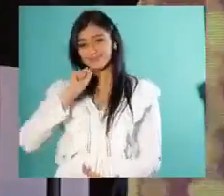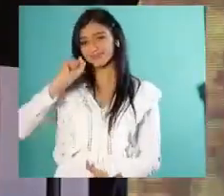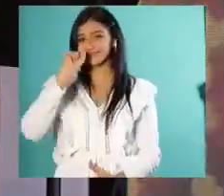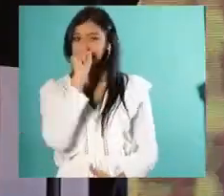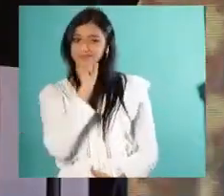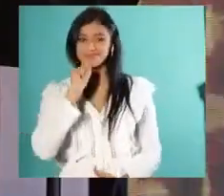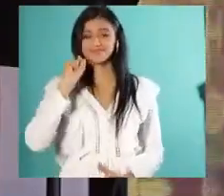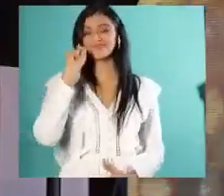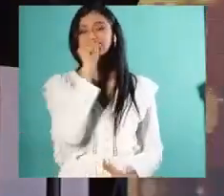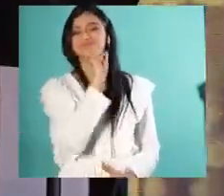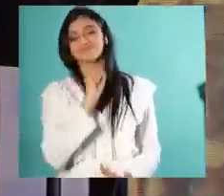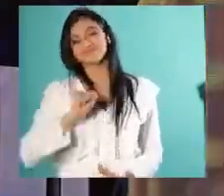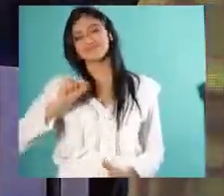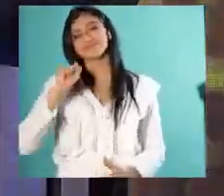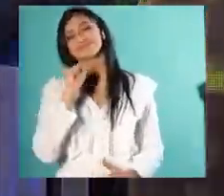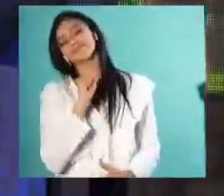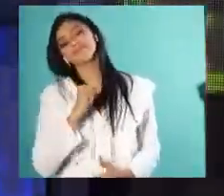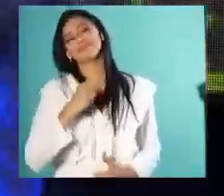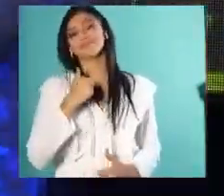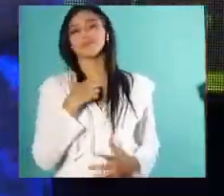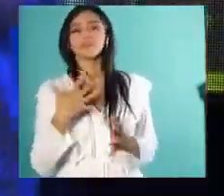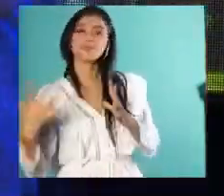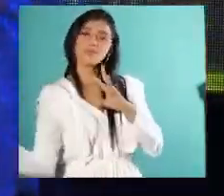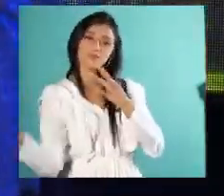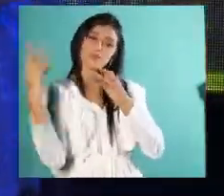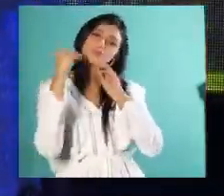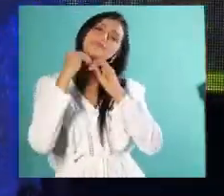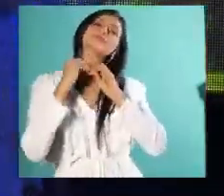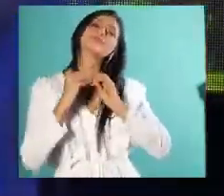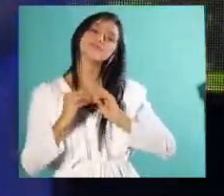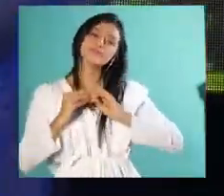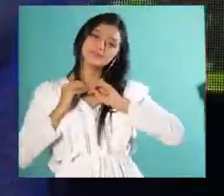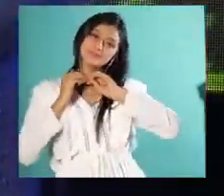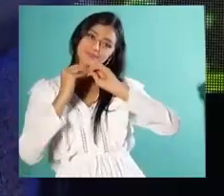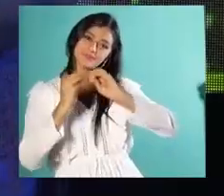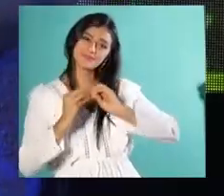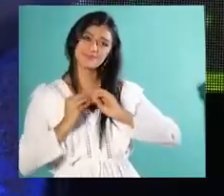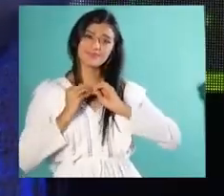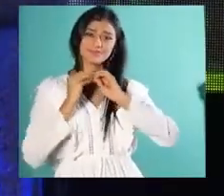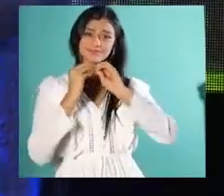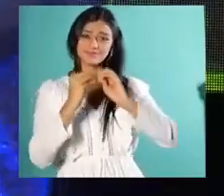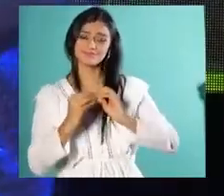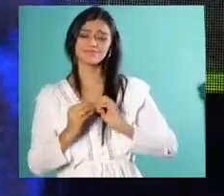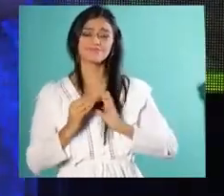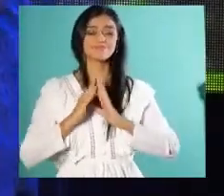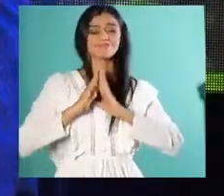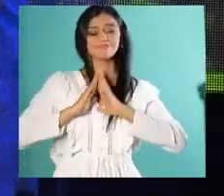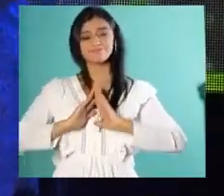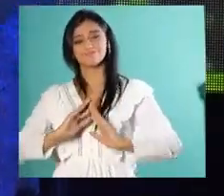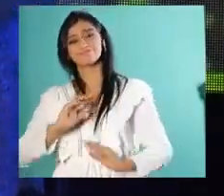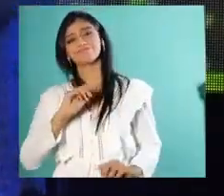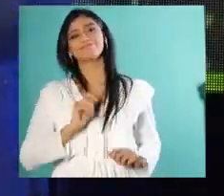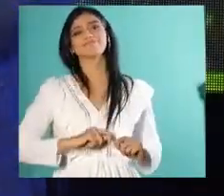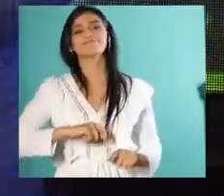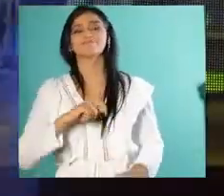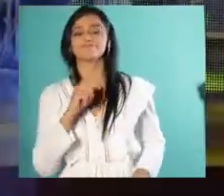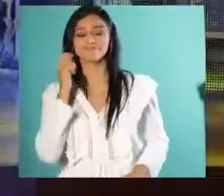Yo le canto mientras suena mi tumbao. Dame un besito, no me lo despido,